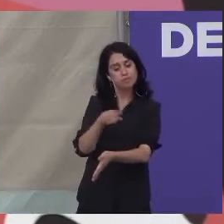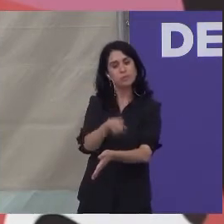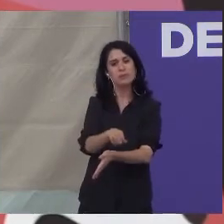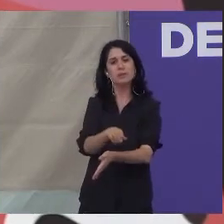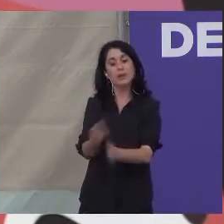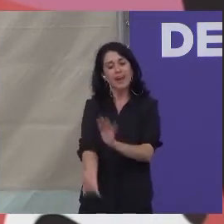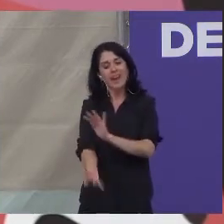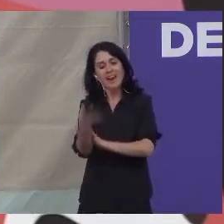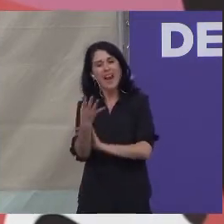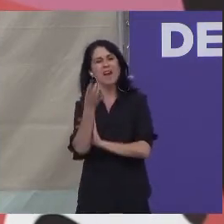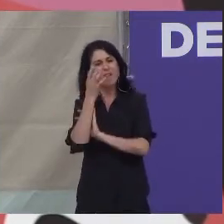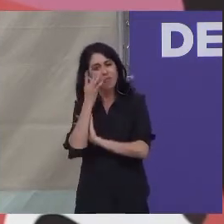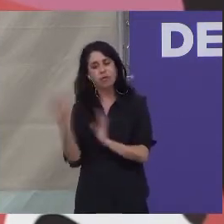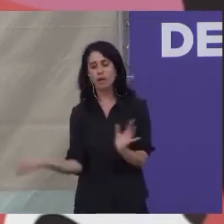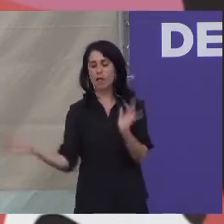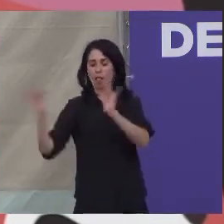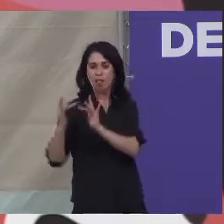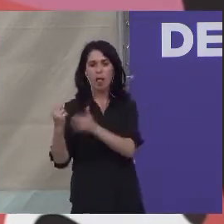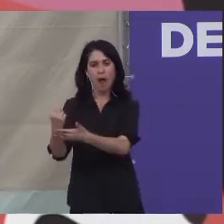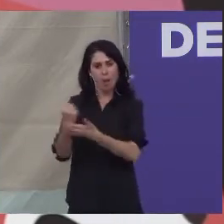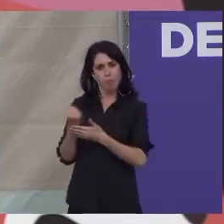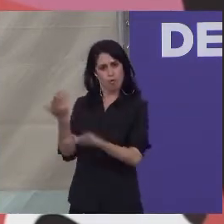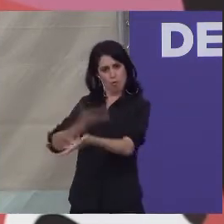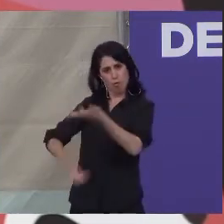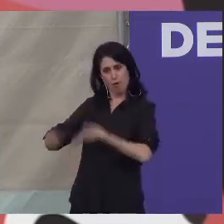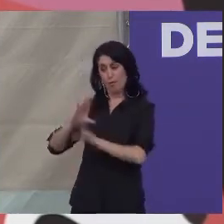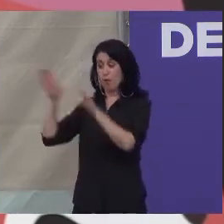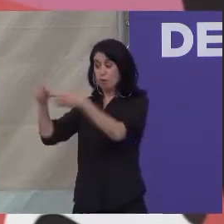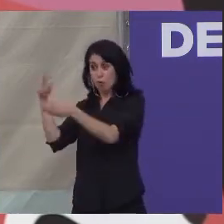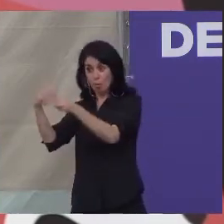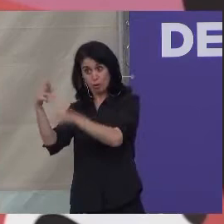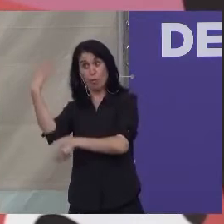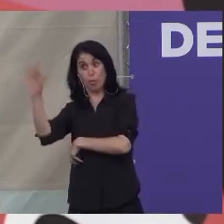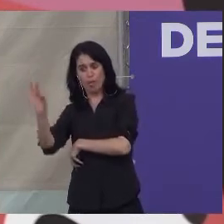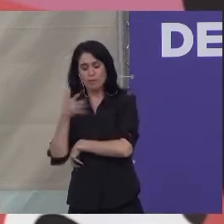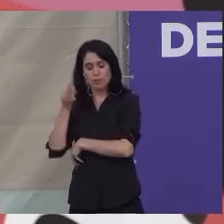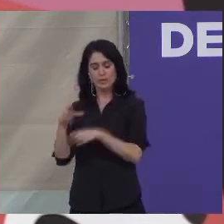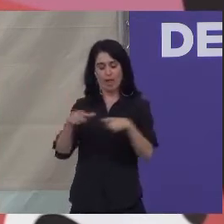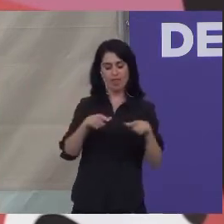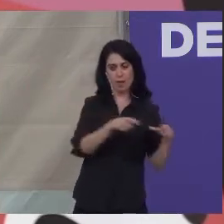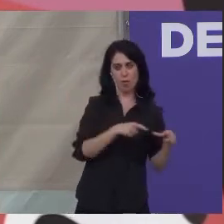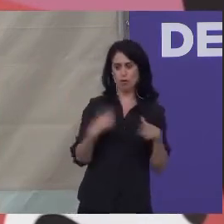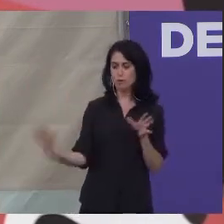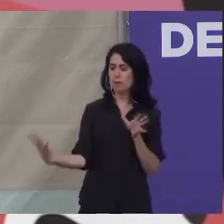verdaderos lazos de apoyo y colaboración entre el partido y los círculos.